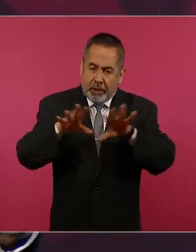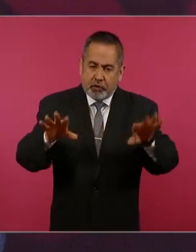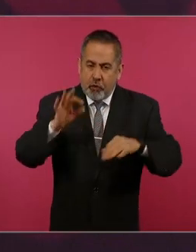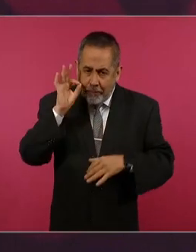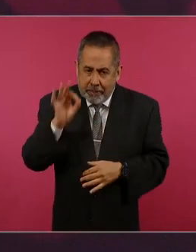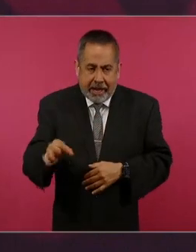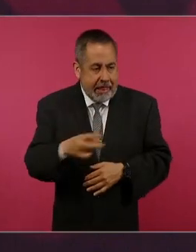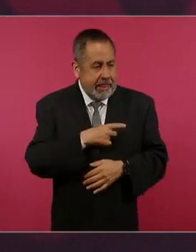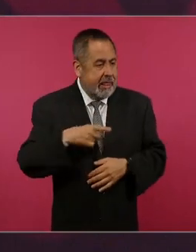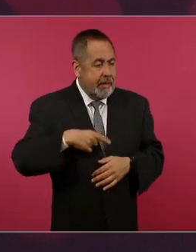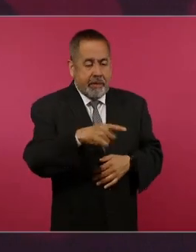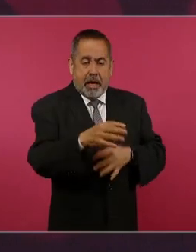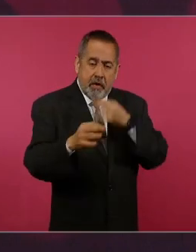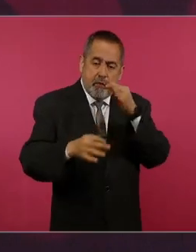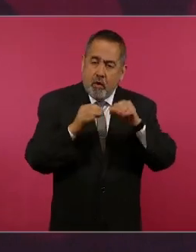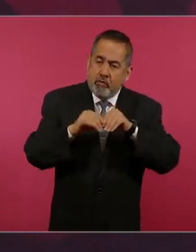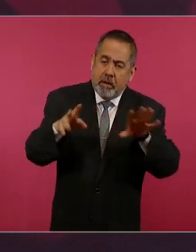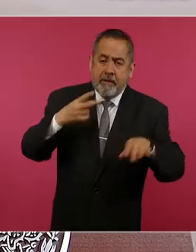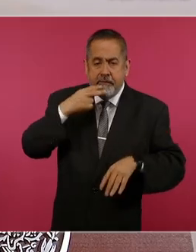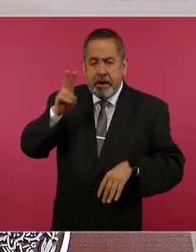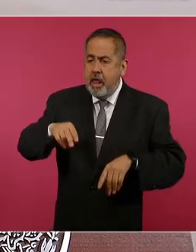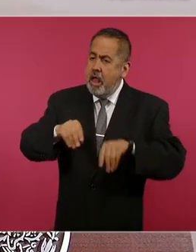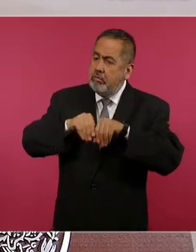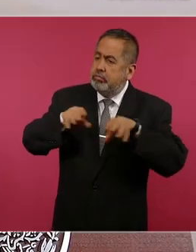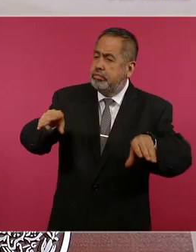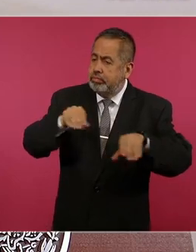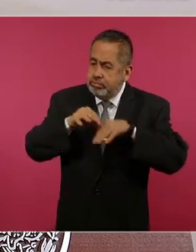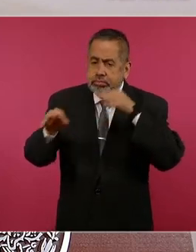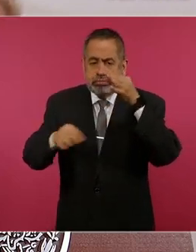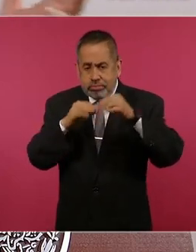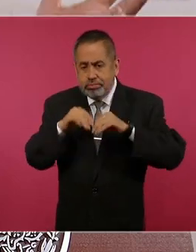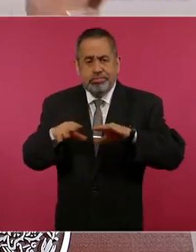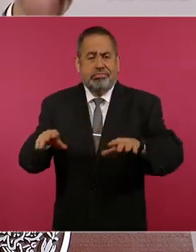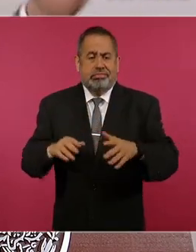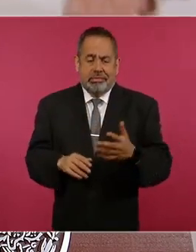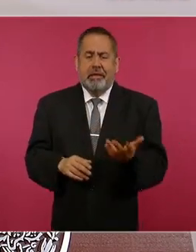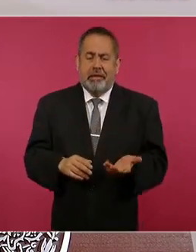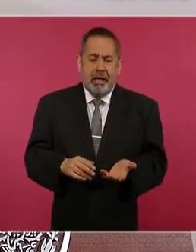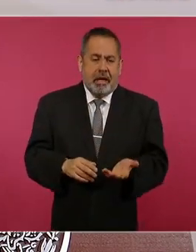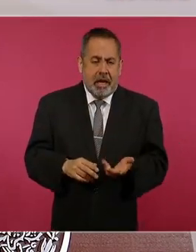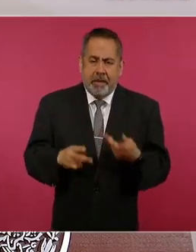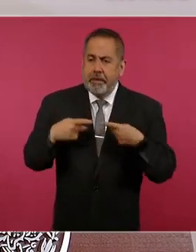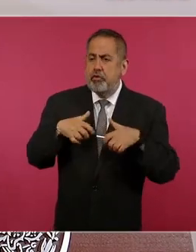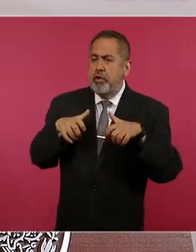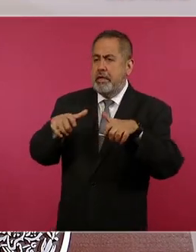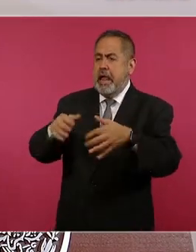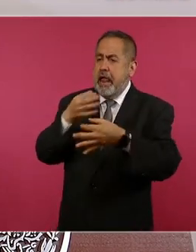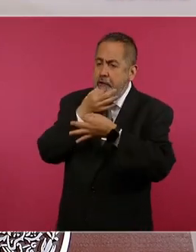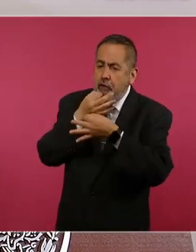al pueblo. pueblo.